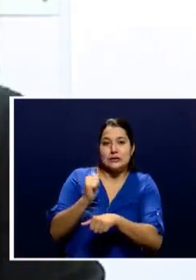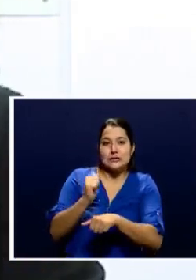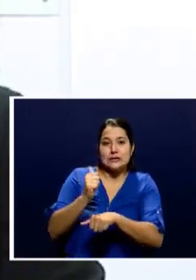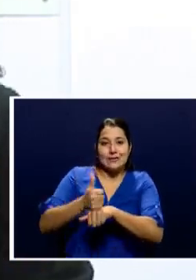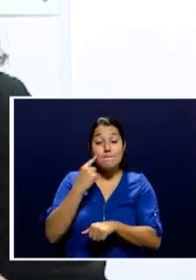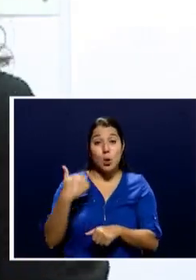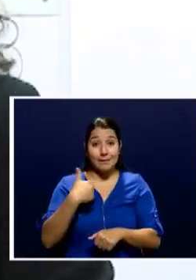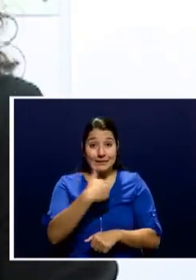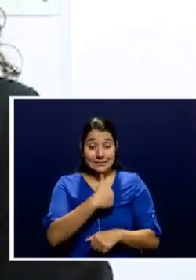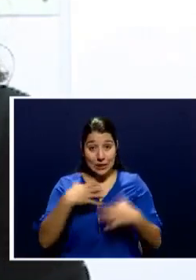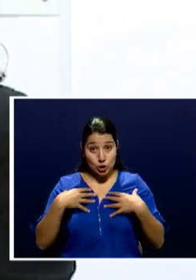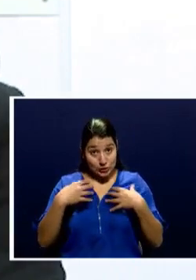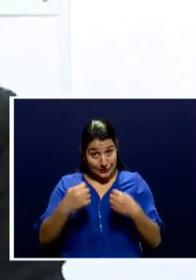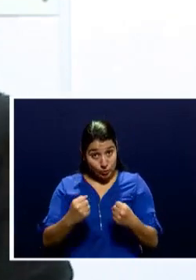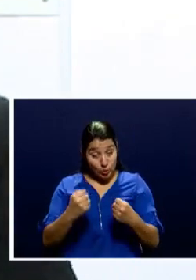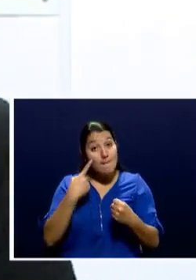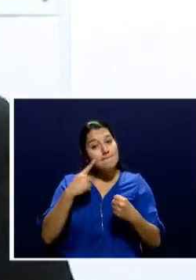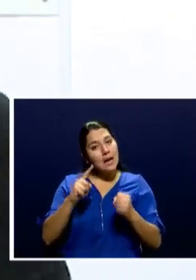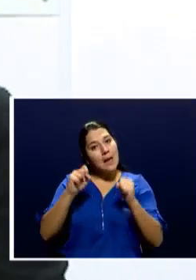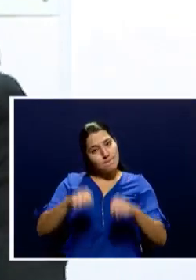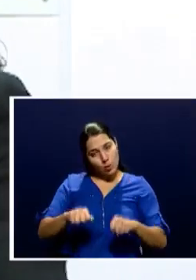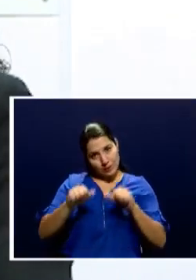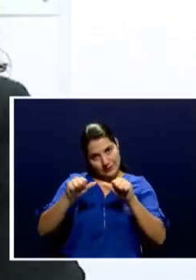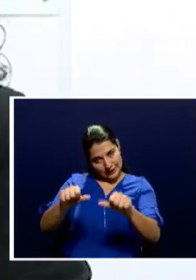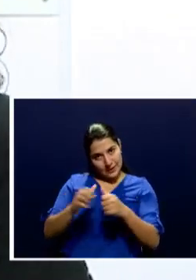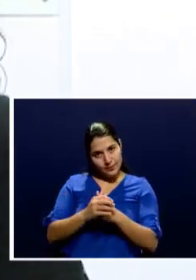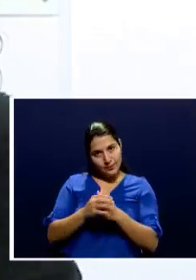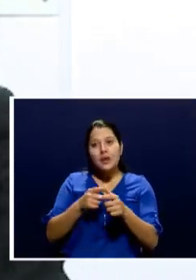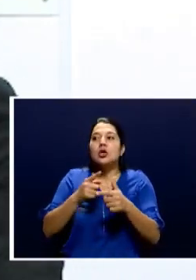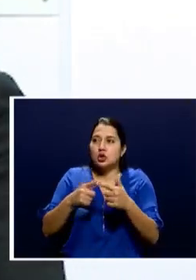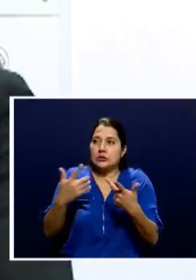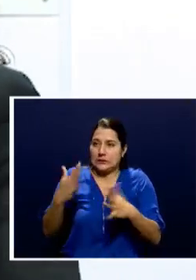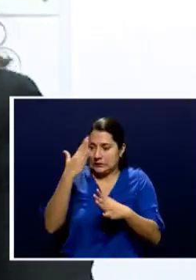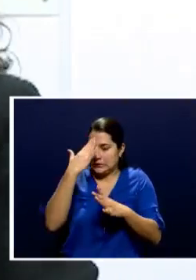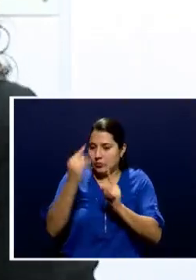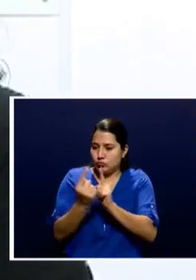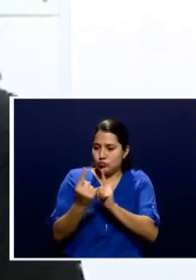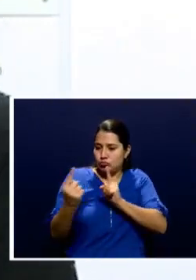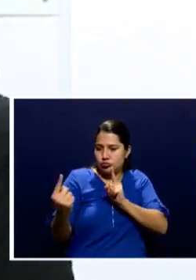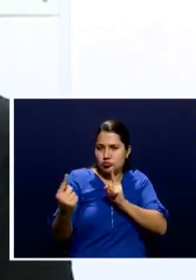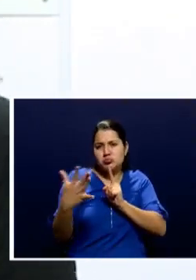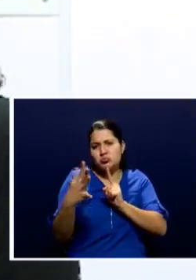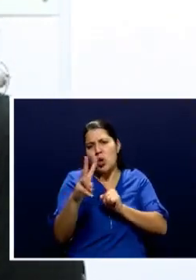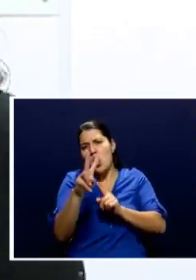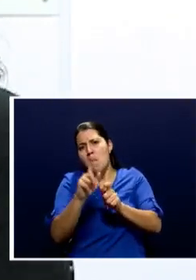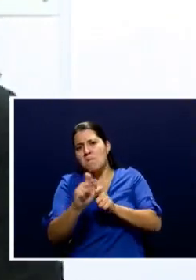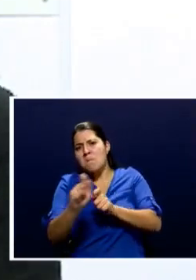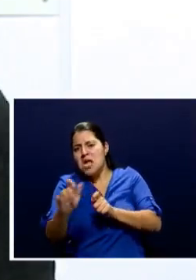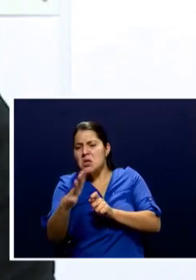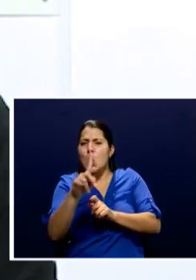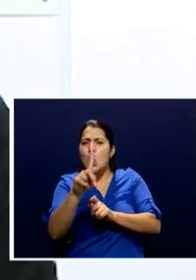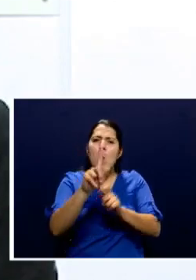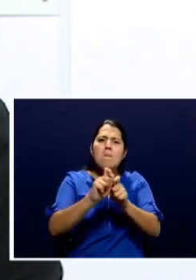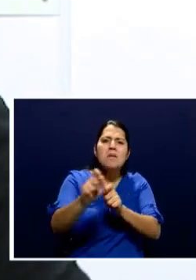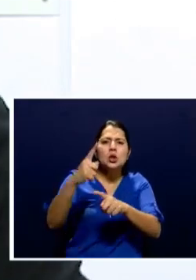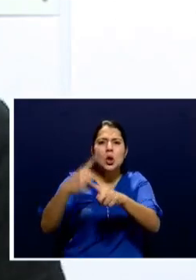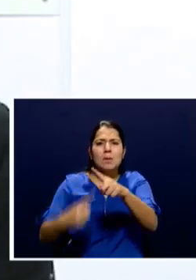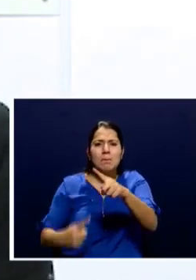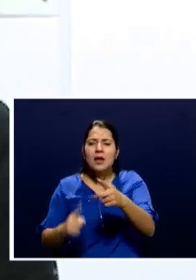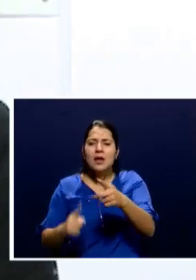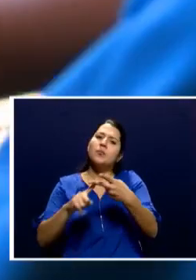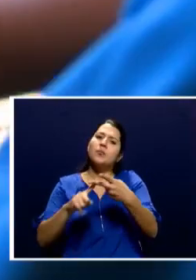¿verdad? Para seguir. Entonces, sabemos que tenemos que estar a una distancia prudente, que más o menos es 1,5 metros, 2 metros de las personas, que tenemos que lavarnos